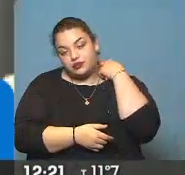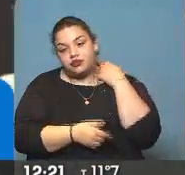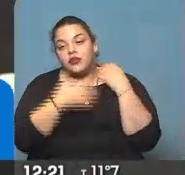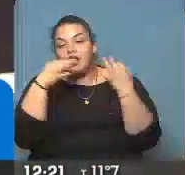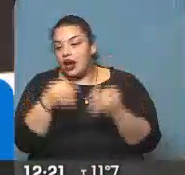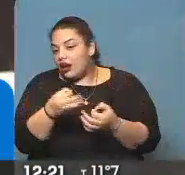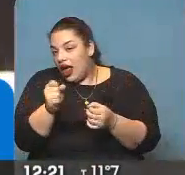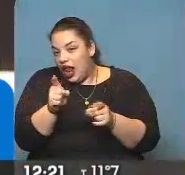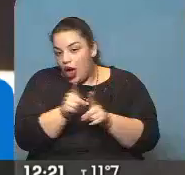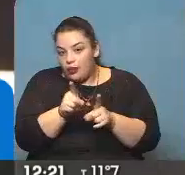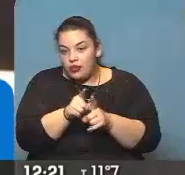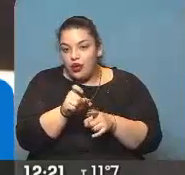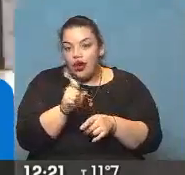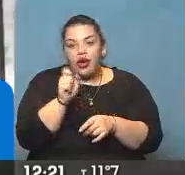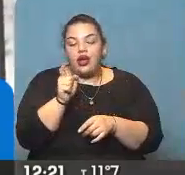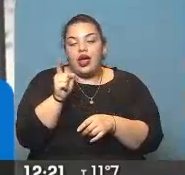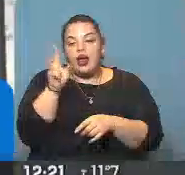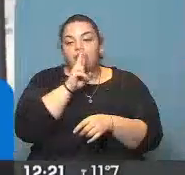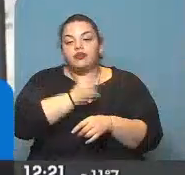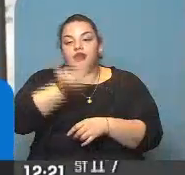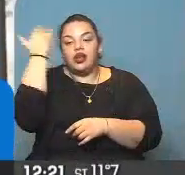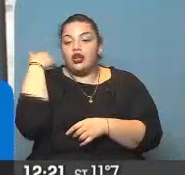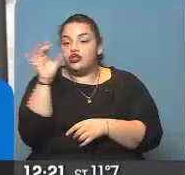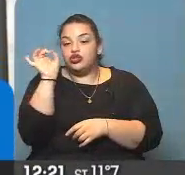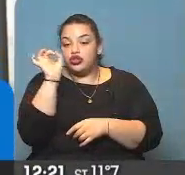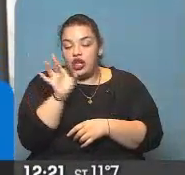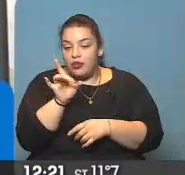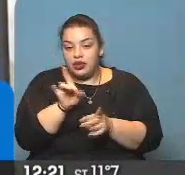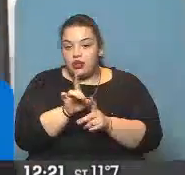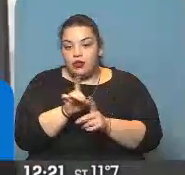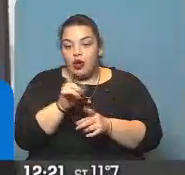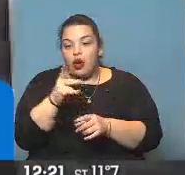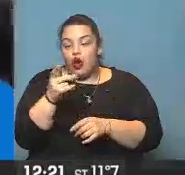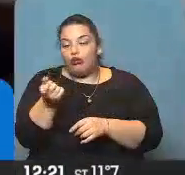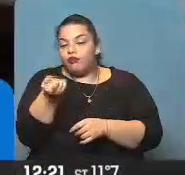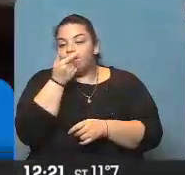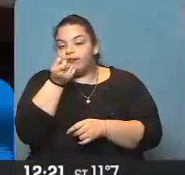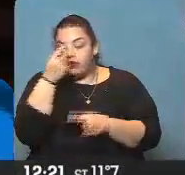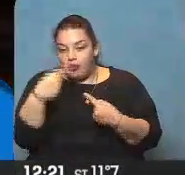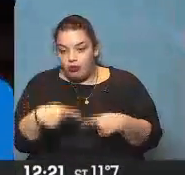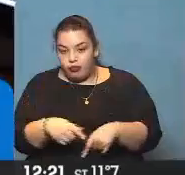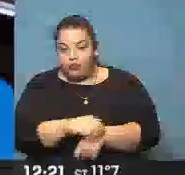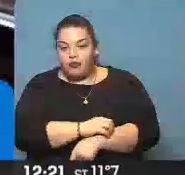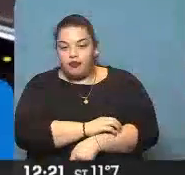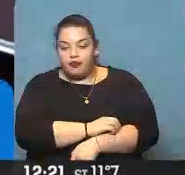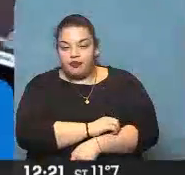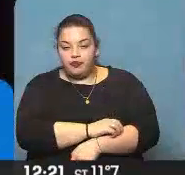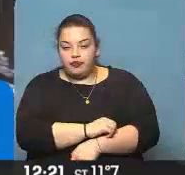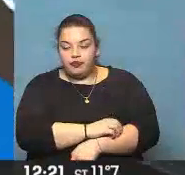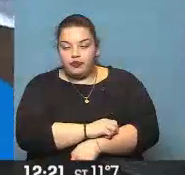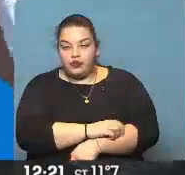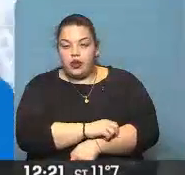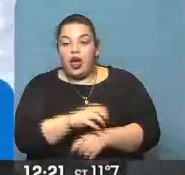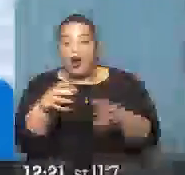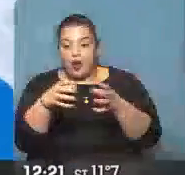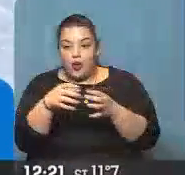lo mismo que los pacientes anteriores hacen solamente hormonoterapia este grupo de paciente que tenía un riesgo de recurrencia